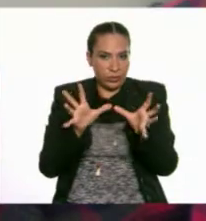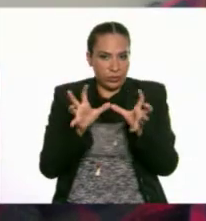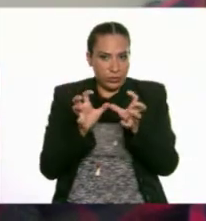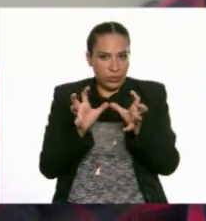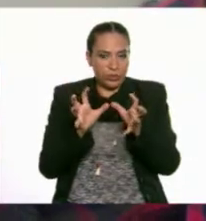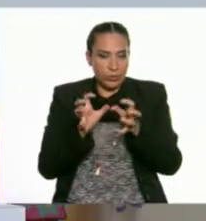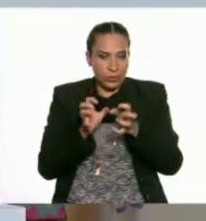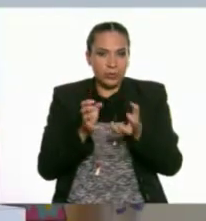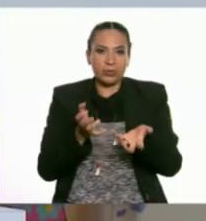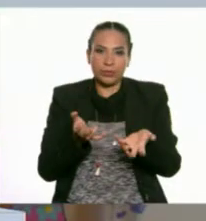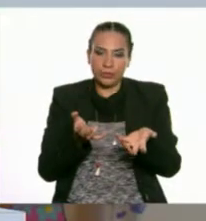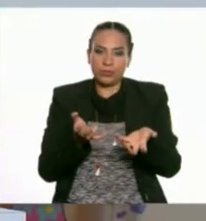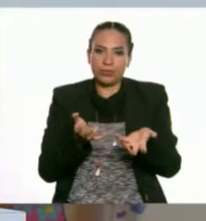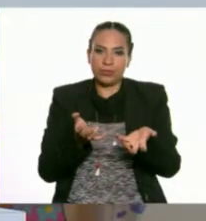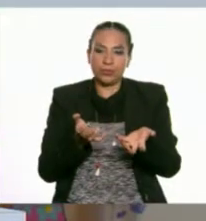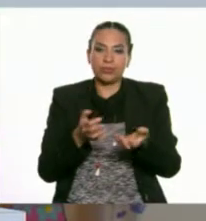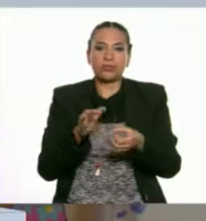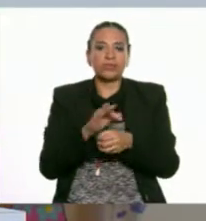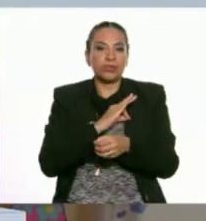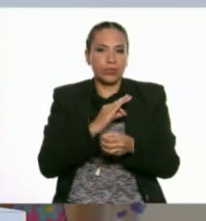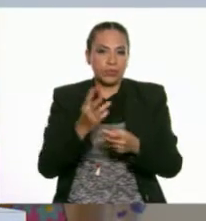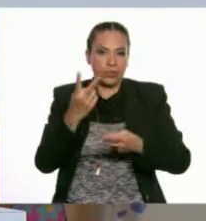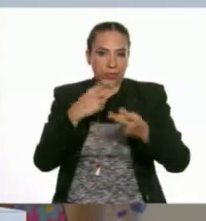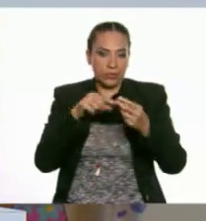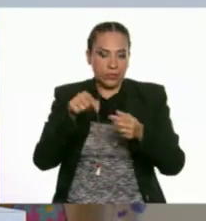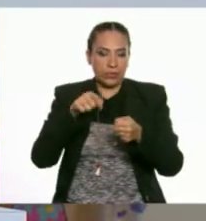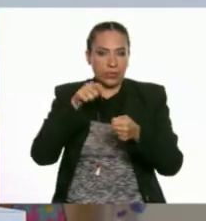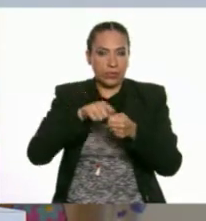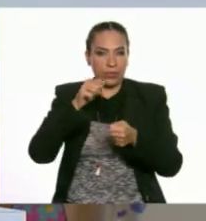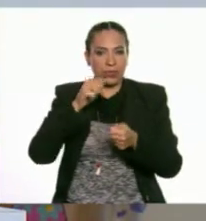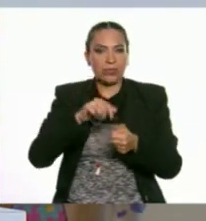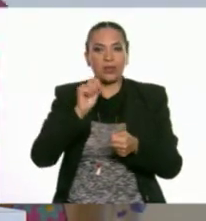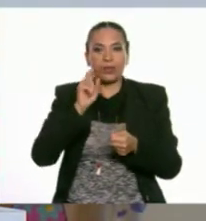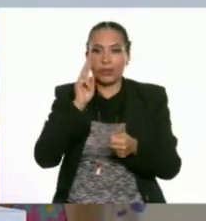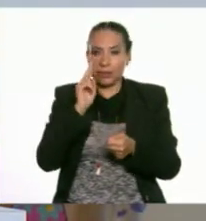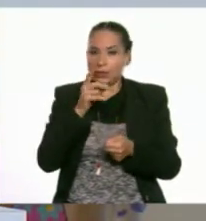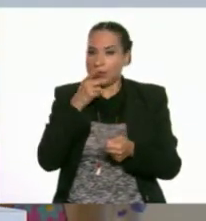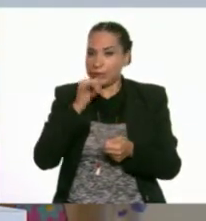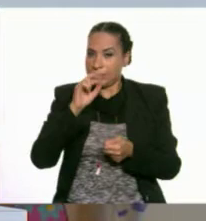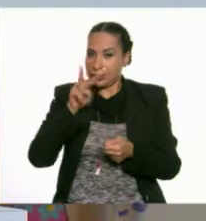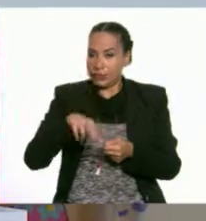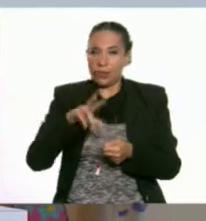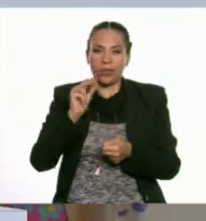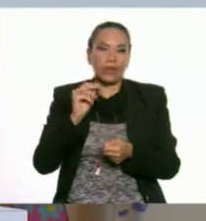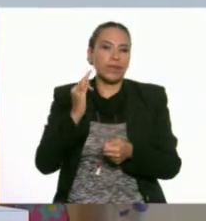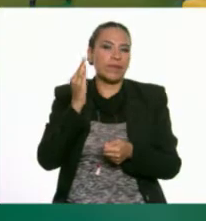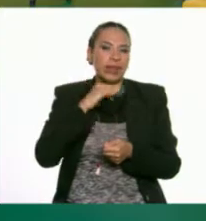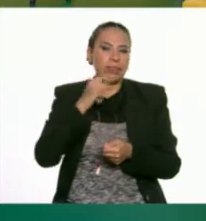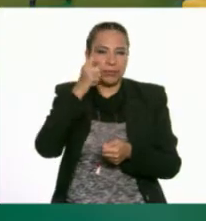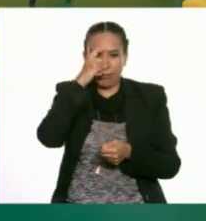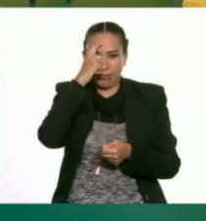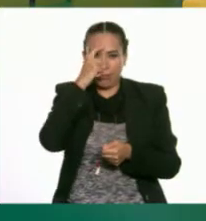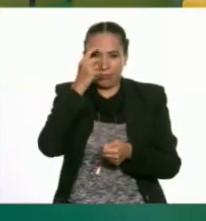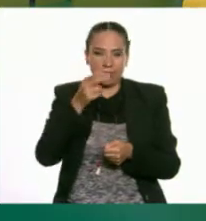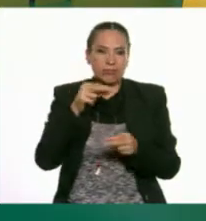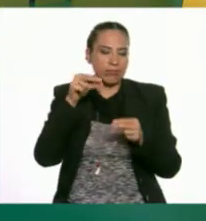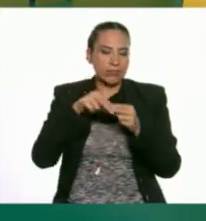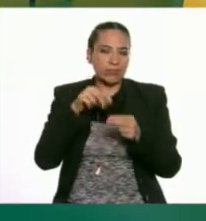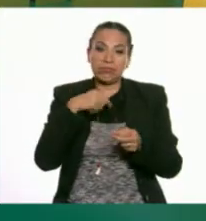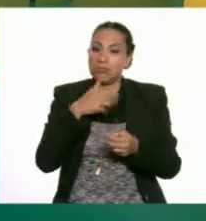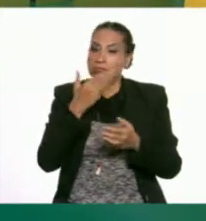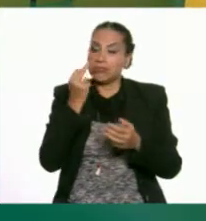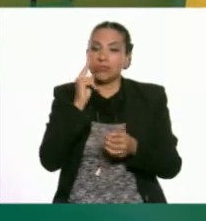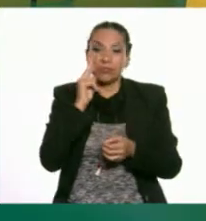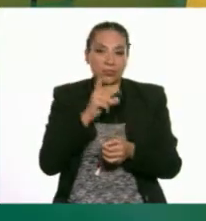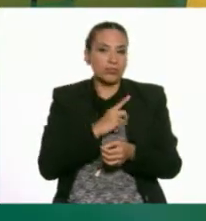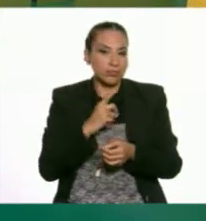magnetiza y podrá traer un clip. Pero ¿será cierto lo que te estoy diciendo, Alexia? Nada más me estoy inventando lo de los electroimanes. Yo creo